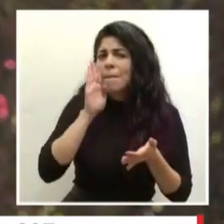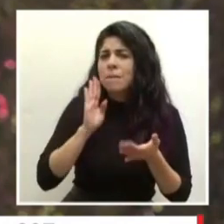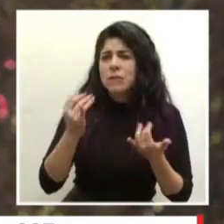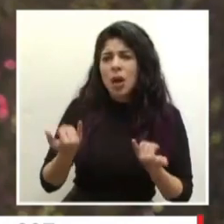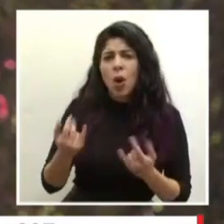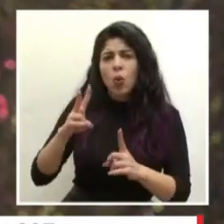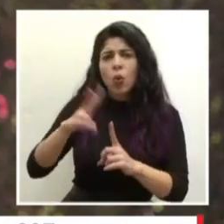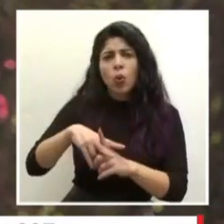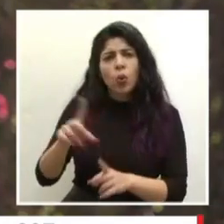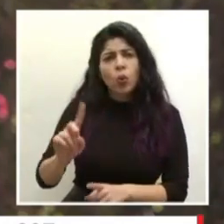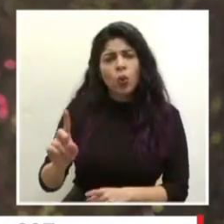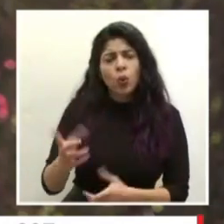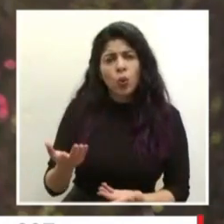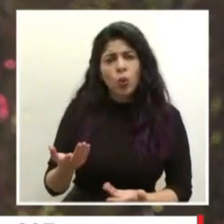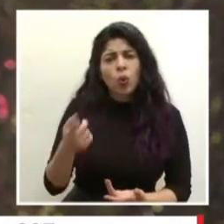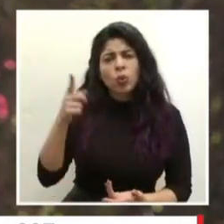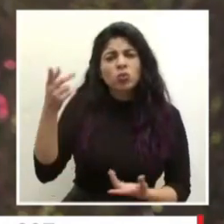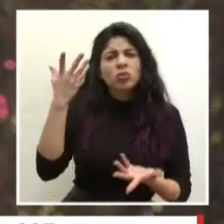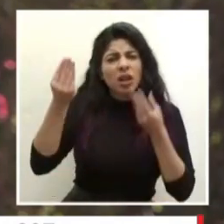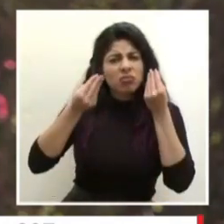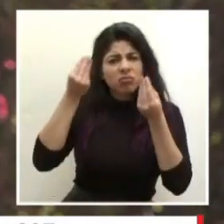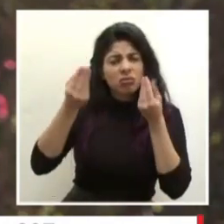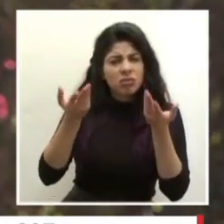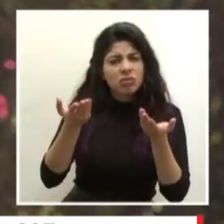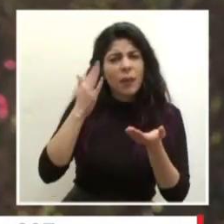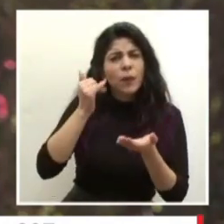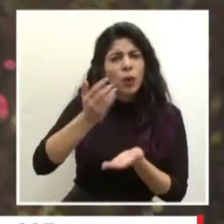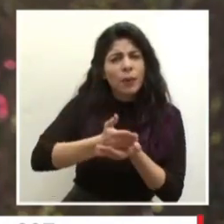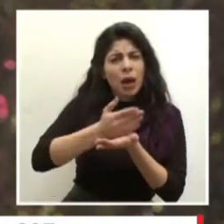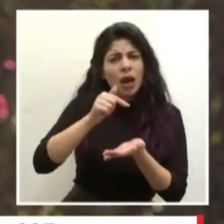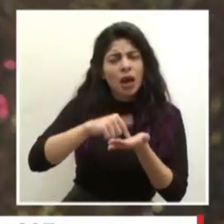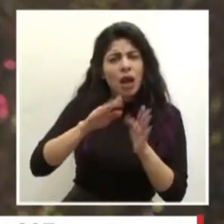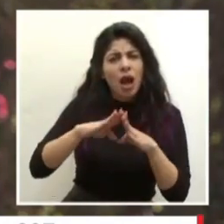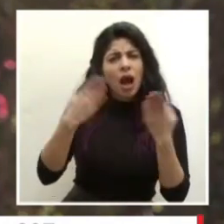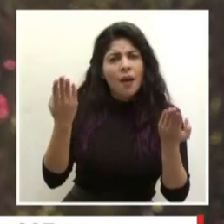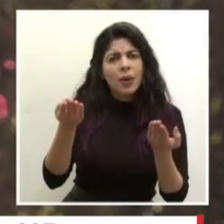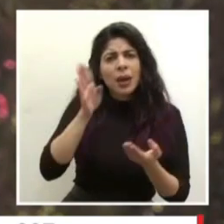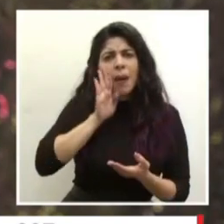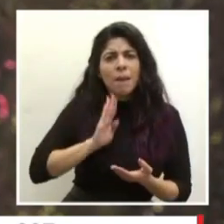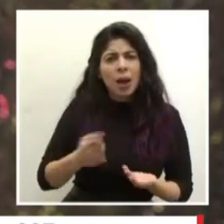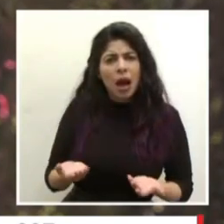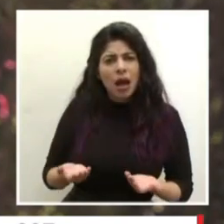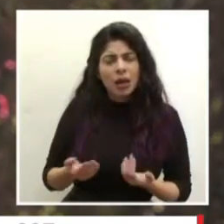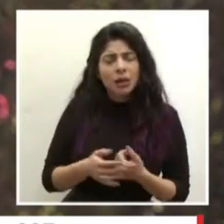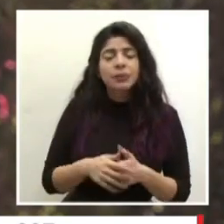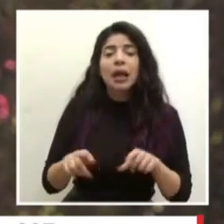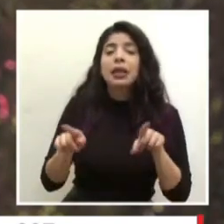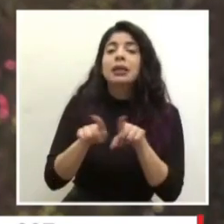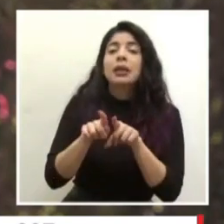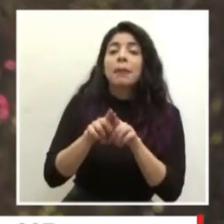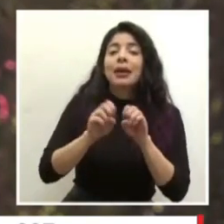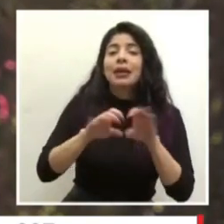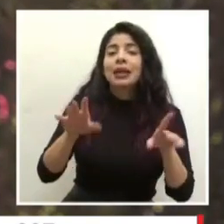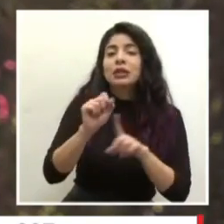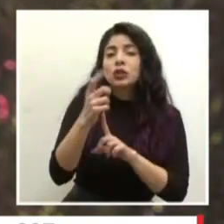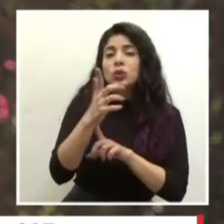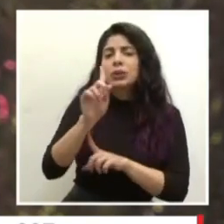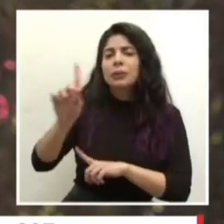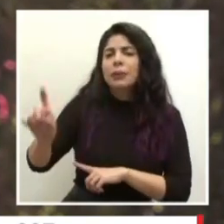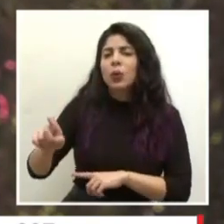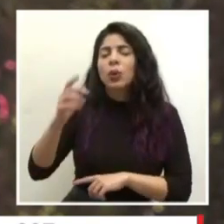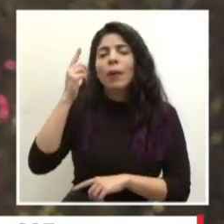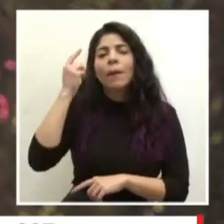aplicando en este momento, qué han considerado ustedes para frenar la apertura parcial de los bares. También en redes sociales preguntan